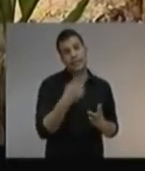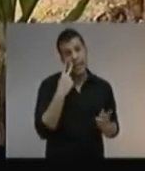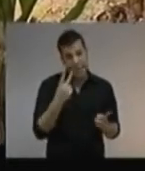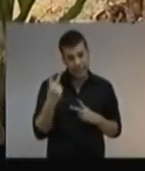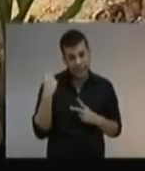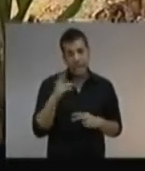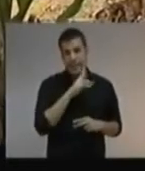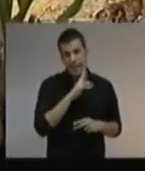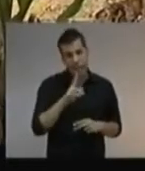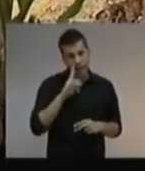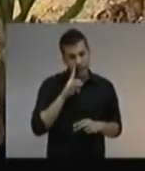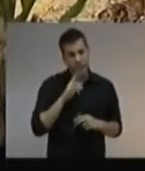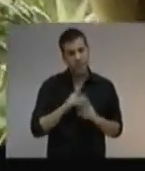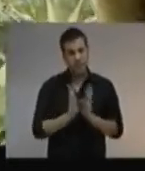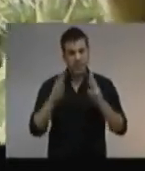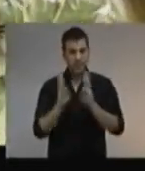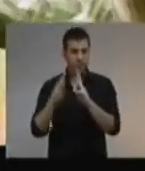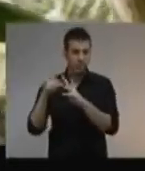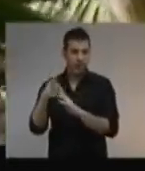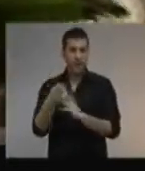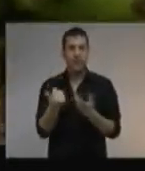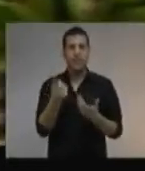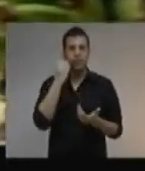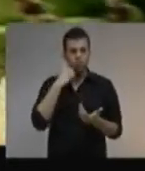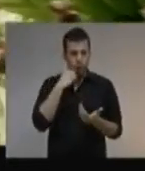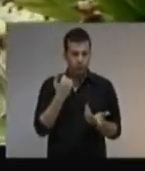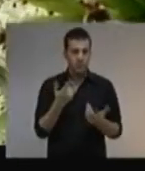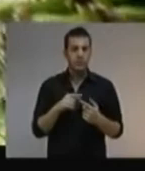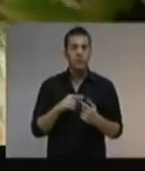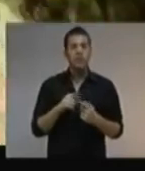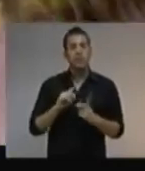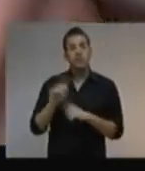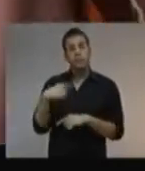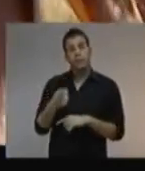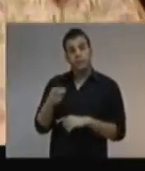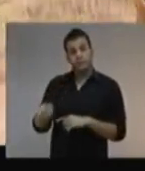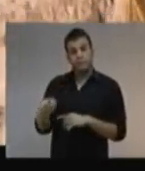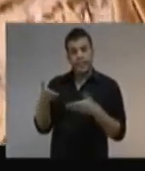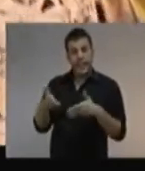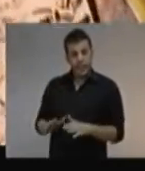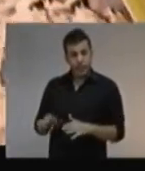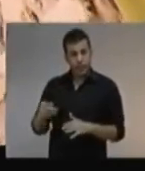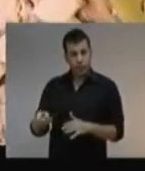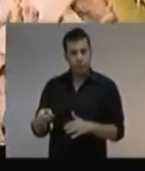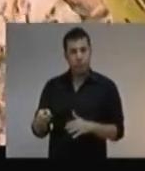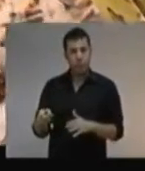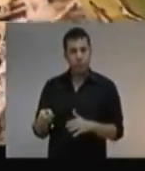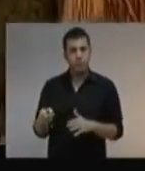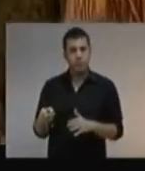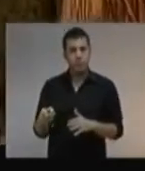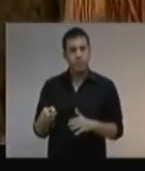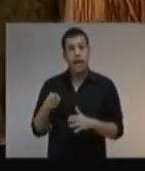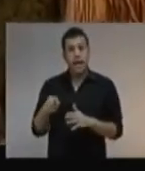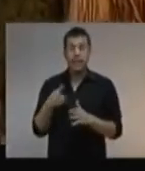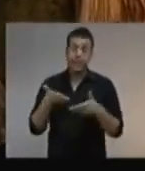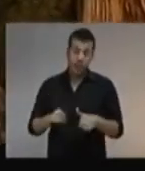madre, que es la cual tiene su racimo, su fruto. ¿De acuerdo? El hijo, que ya viene encaminado, el cual a él se le dejaría